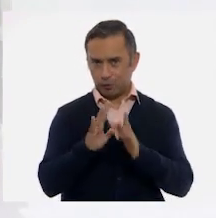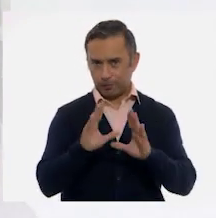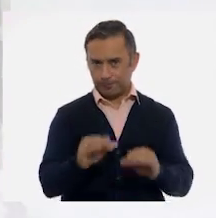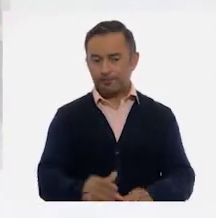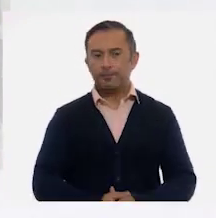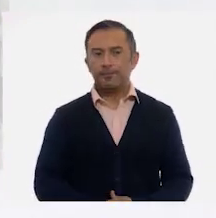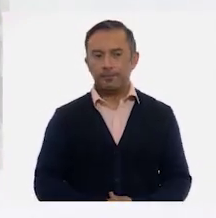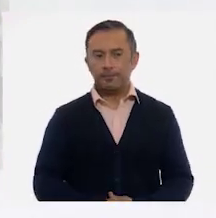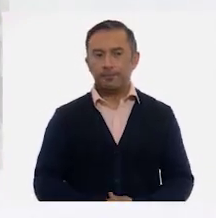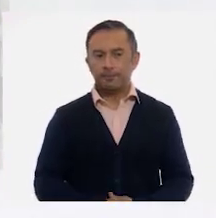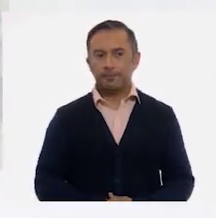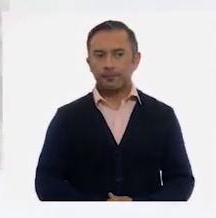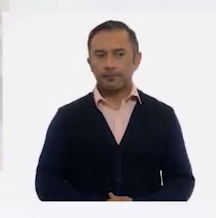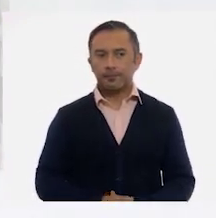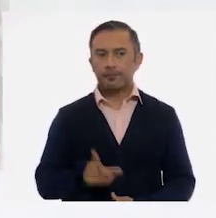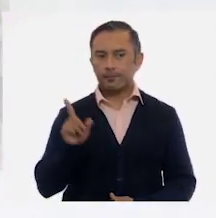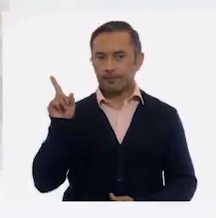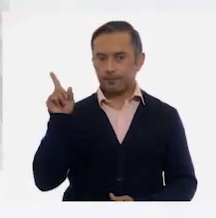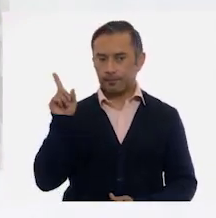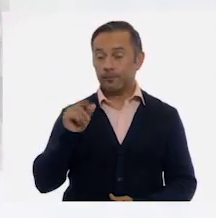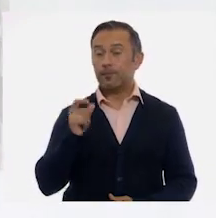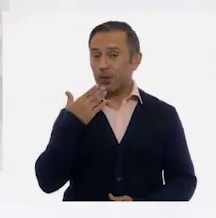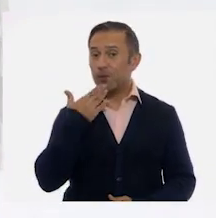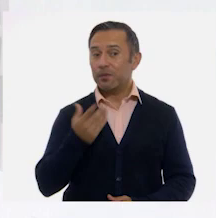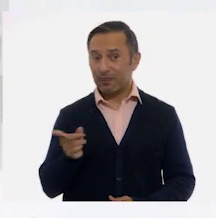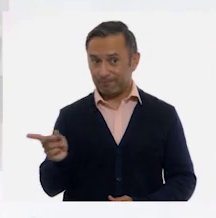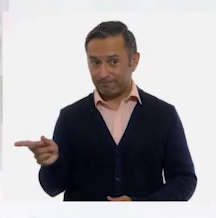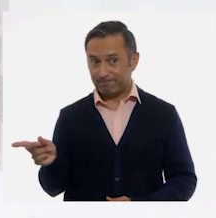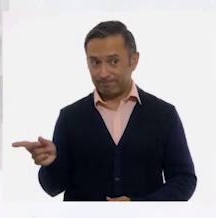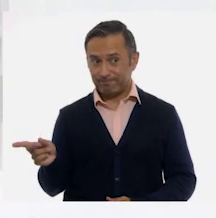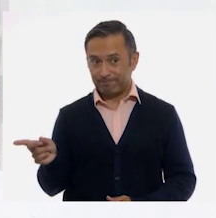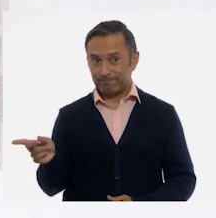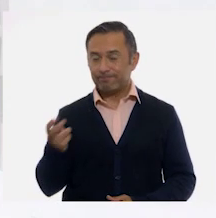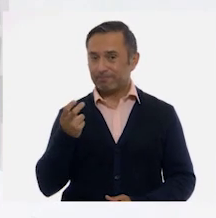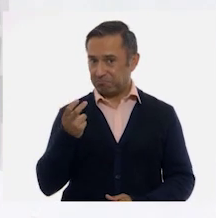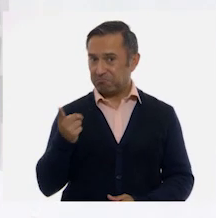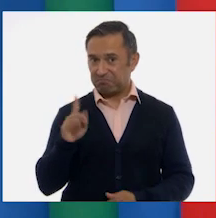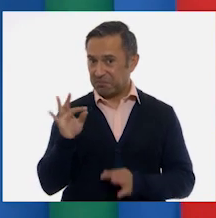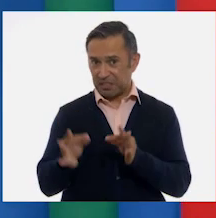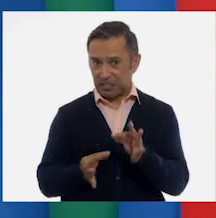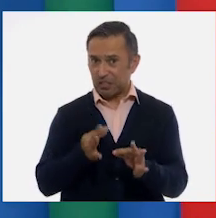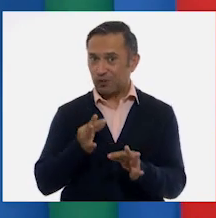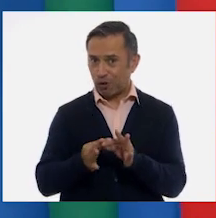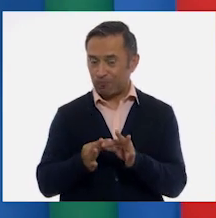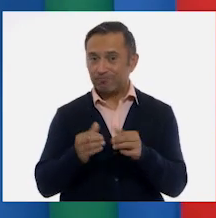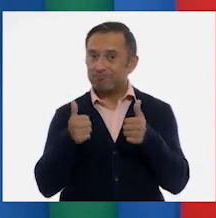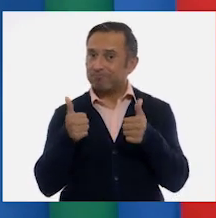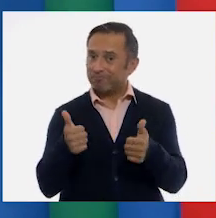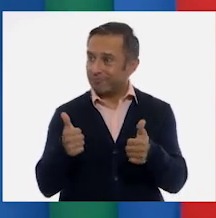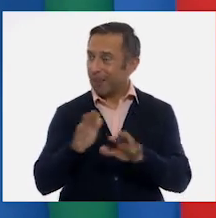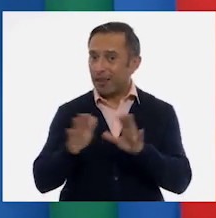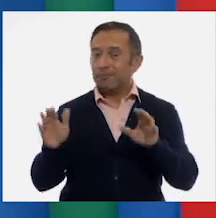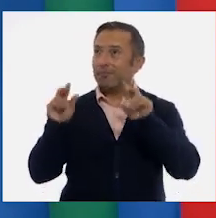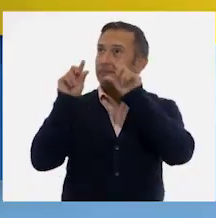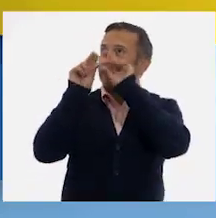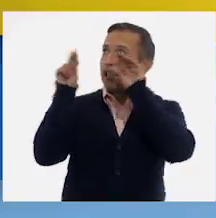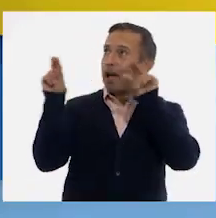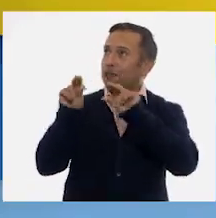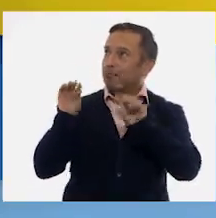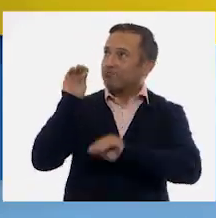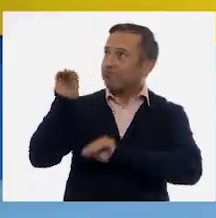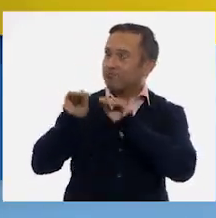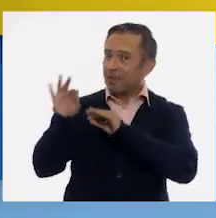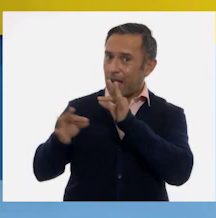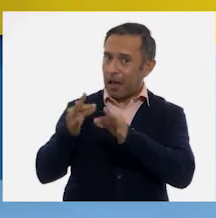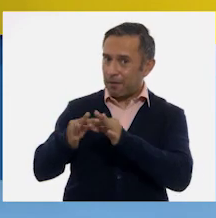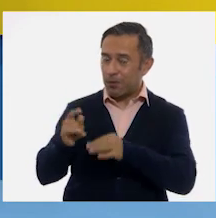Muy bien. Listo, listo. Muchas gracias. Listo, ahora sí, terminamos nuestra tabla. Muy bien. Oiga,